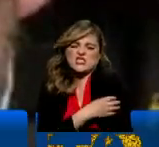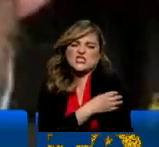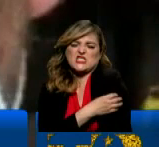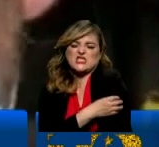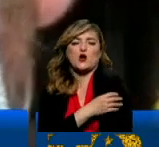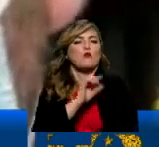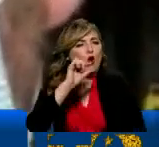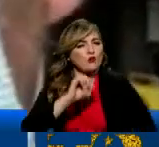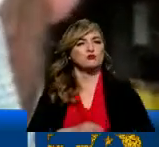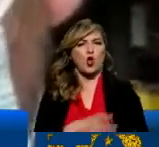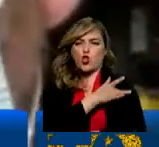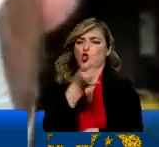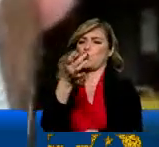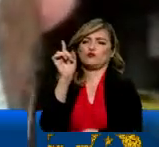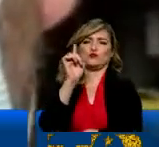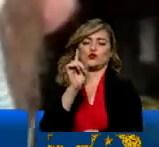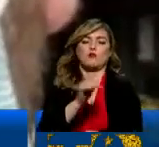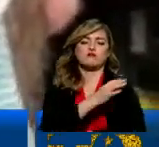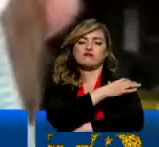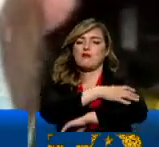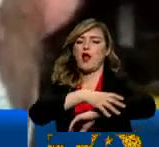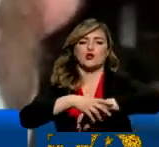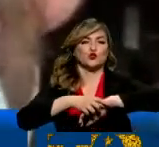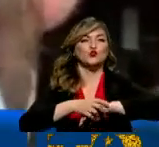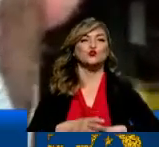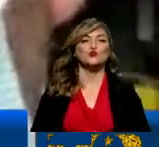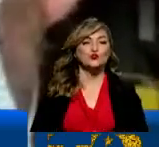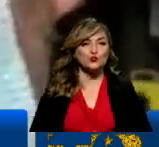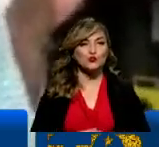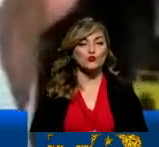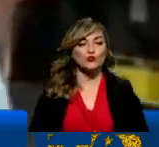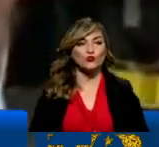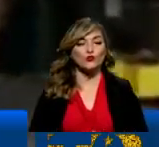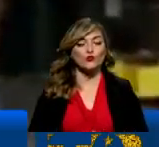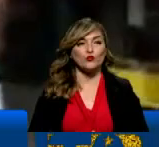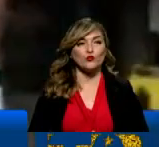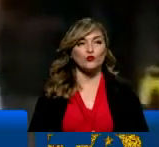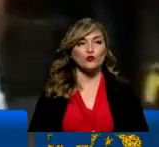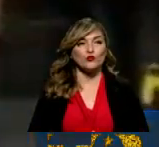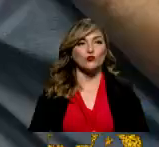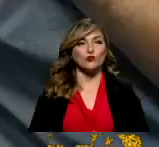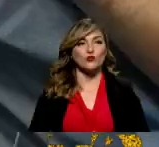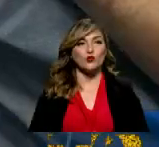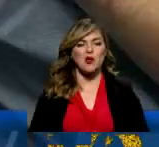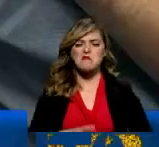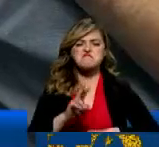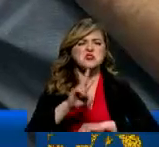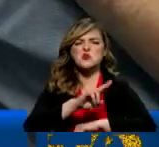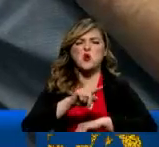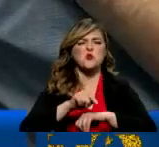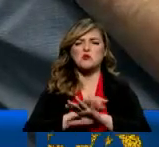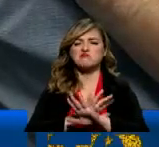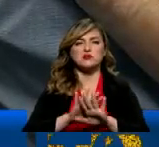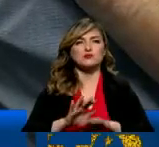yo. Tanto dolor en el brazo izquierdo. Y eso me duró, yo diría, unas 24 horas. Tras recibir la